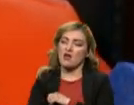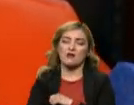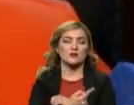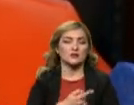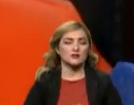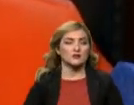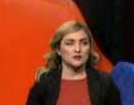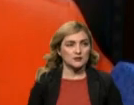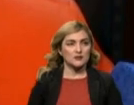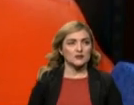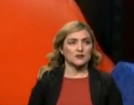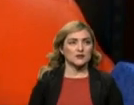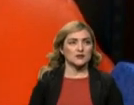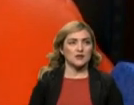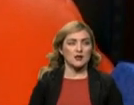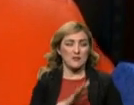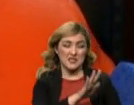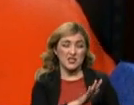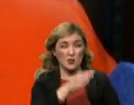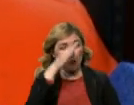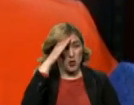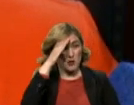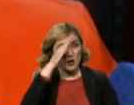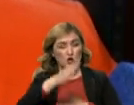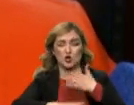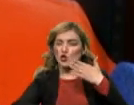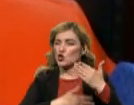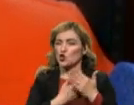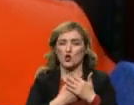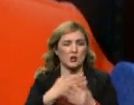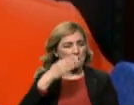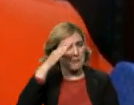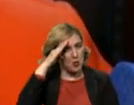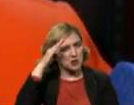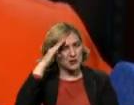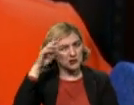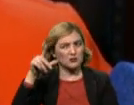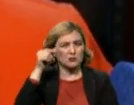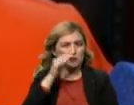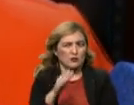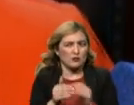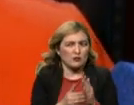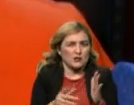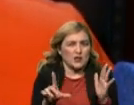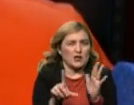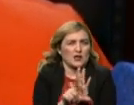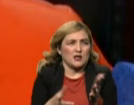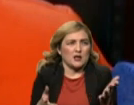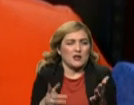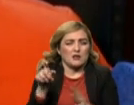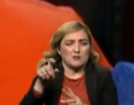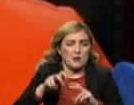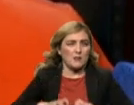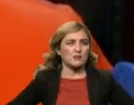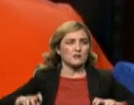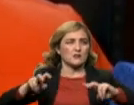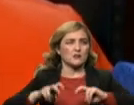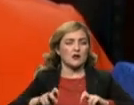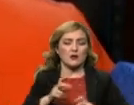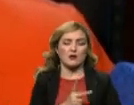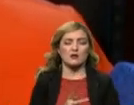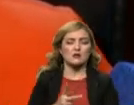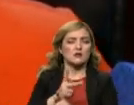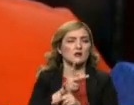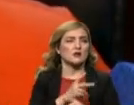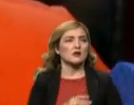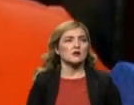Una amenaza hacia un policía es una amenaza hacia toda la policía y también hacia el Estado, hacia la ley. Tienen que ser investigadas de manera cuidadosa. En